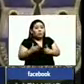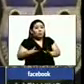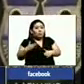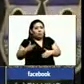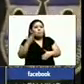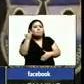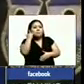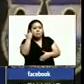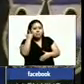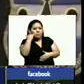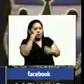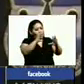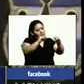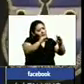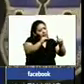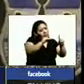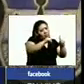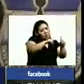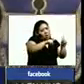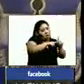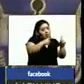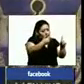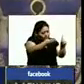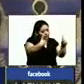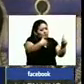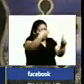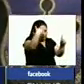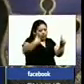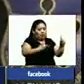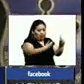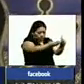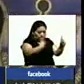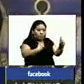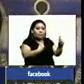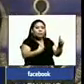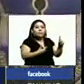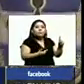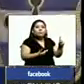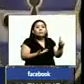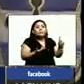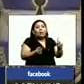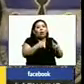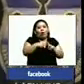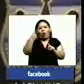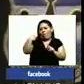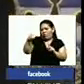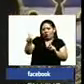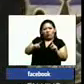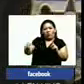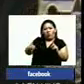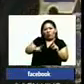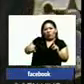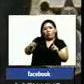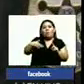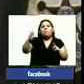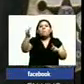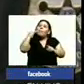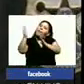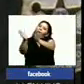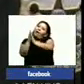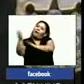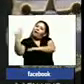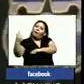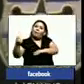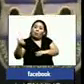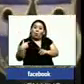que Ella procede A hablar con él Y le manifiesta Que le entregue A su hija Entonces El sujeto Se niega Y ella pide Auxilio policial